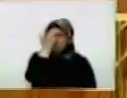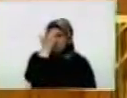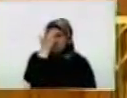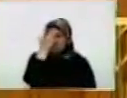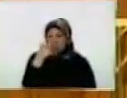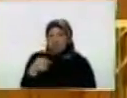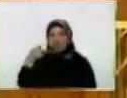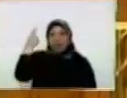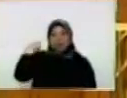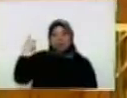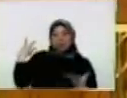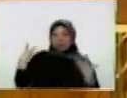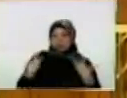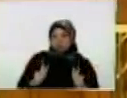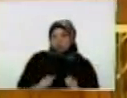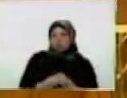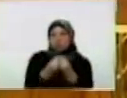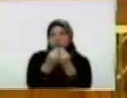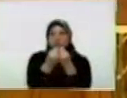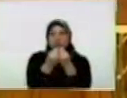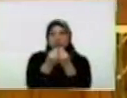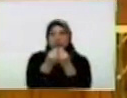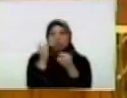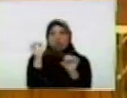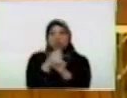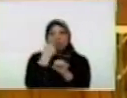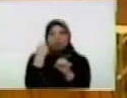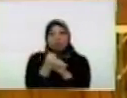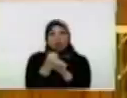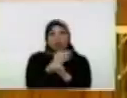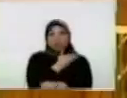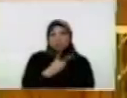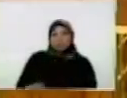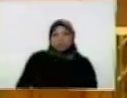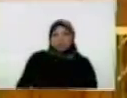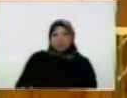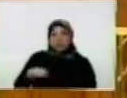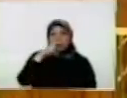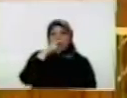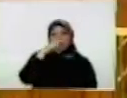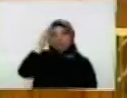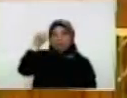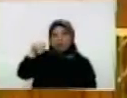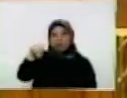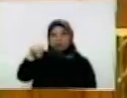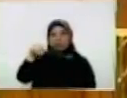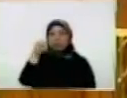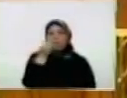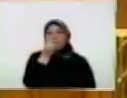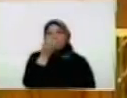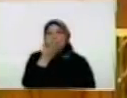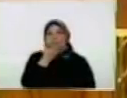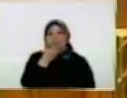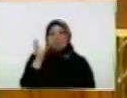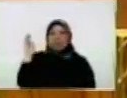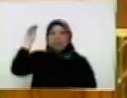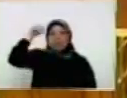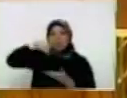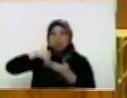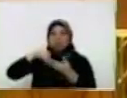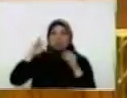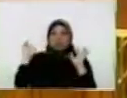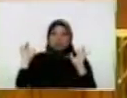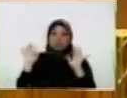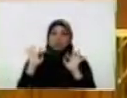ayer y acompañábamos al presidente obrero Nicolás Maduro en el recorrido hermoso que tuvimos en Aragua, la gente muy feliz de ver a